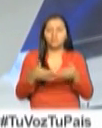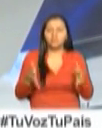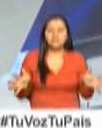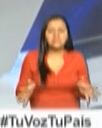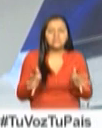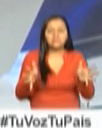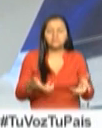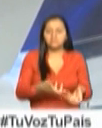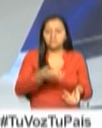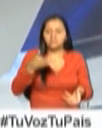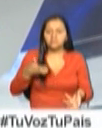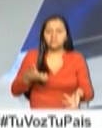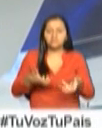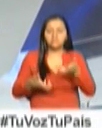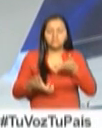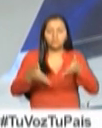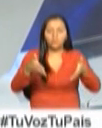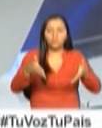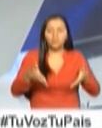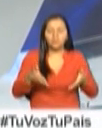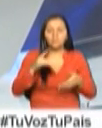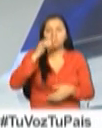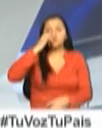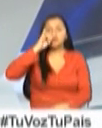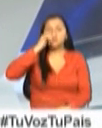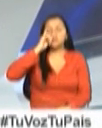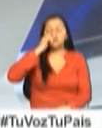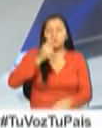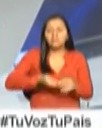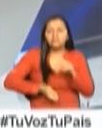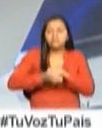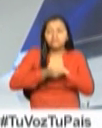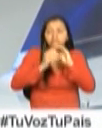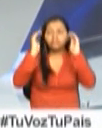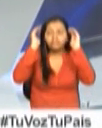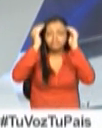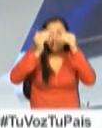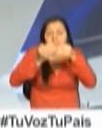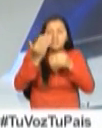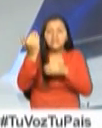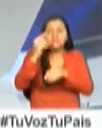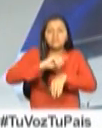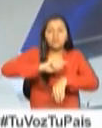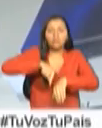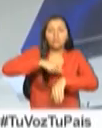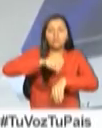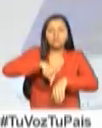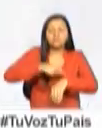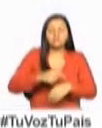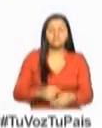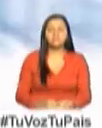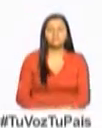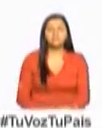sobrevivientes entre los escombros, como es el caso de esta niña que estuvo atrapada por más de 15 horas.